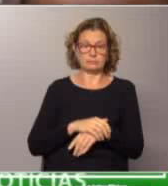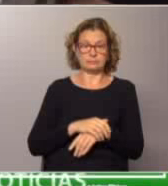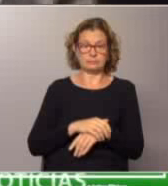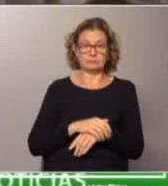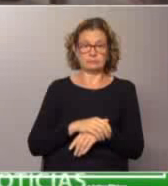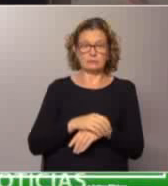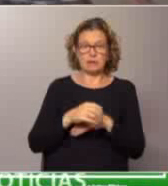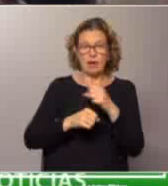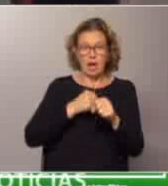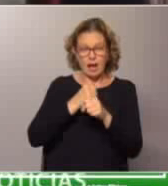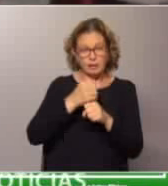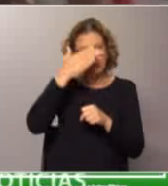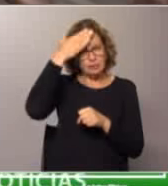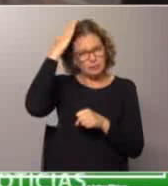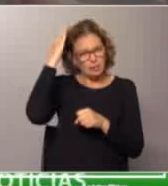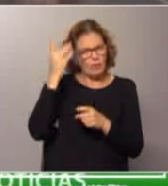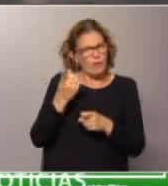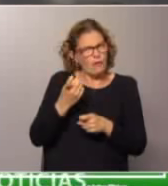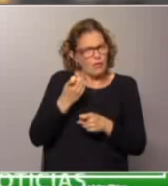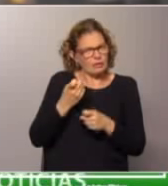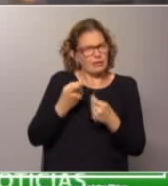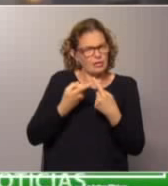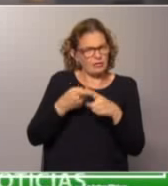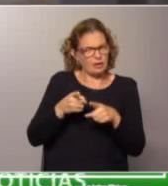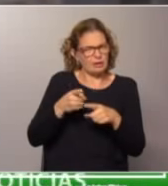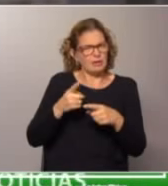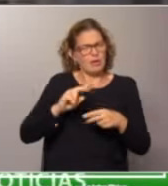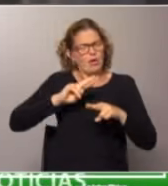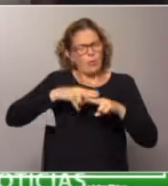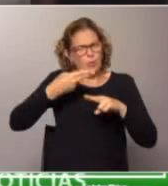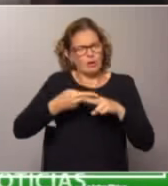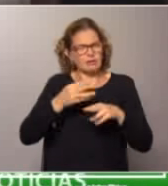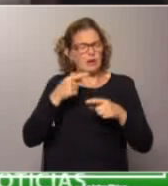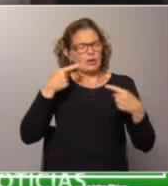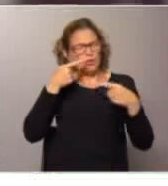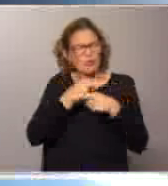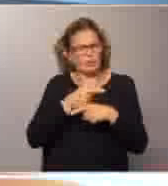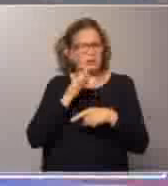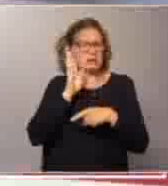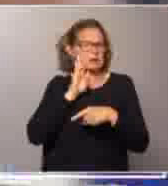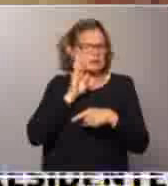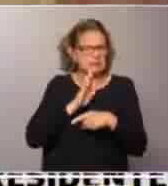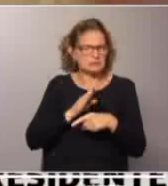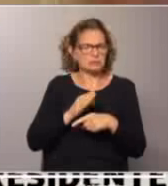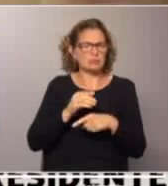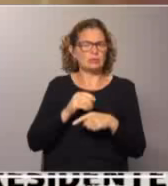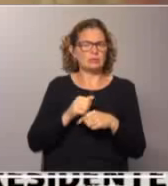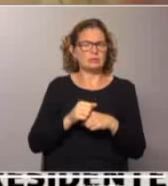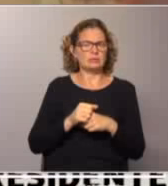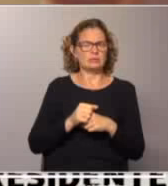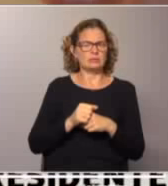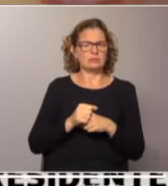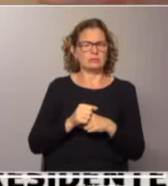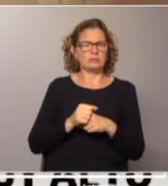en los años de trampa han sido de una muy fuerte polarización de una reivindicación del racismo del sexismo como toda